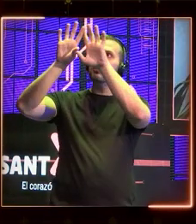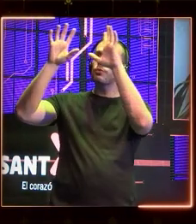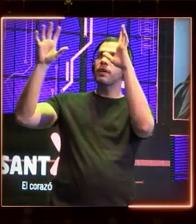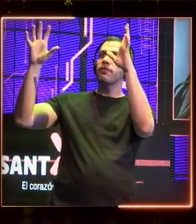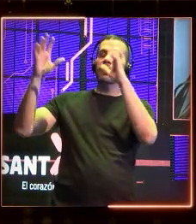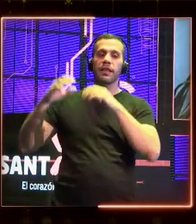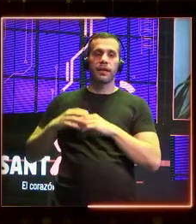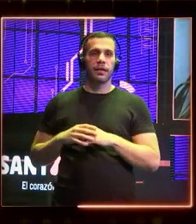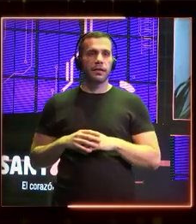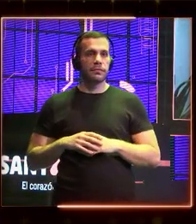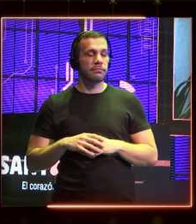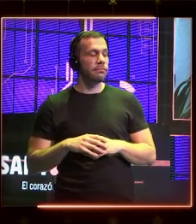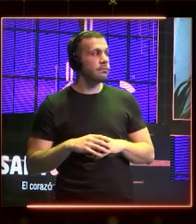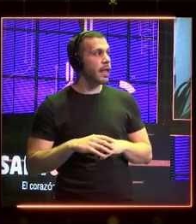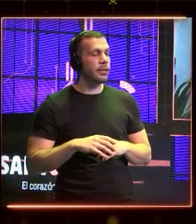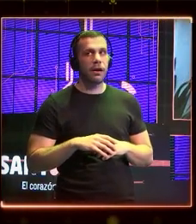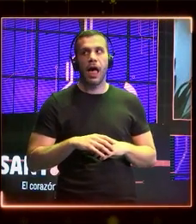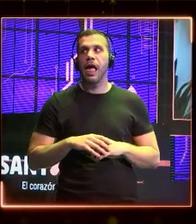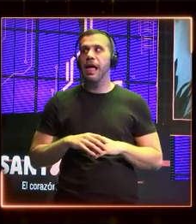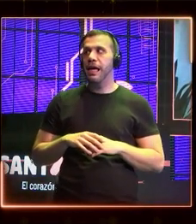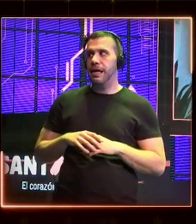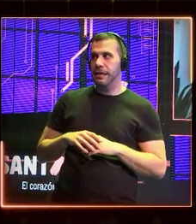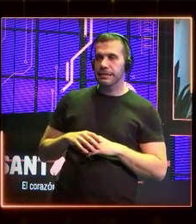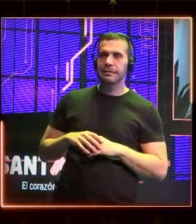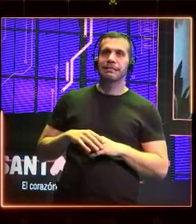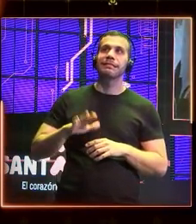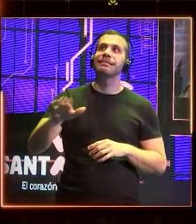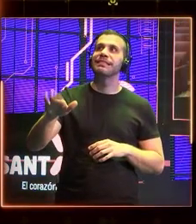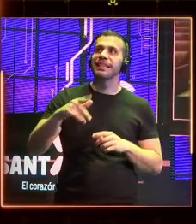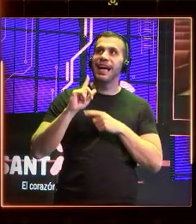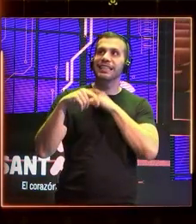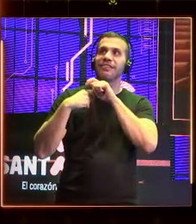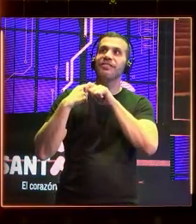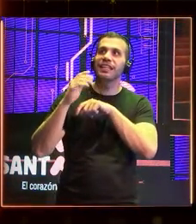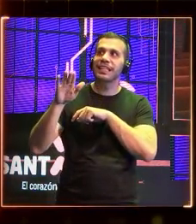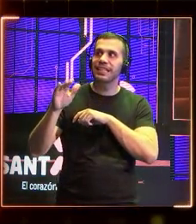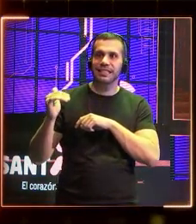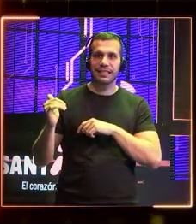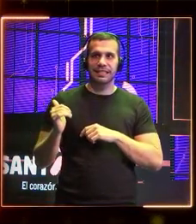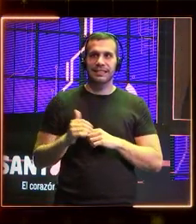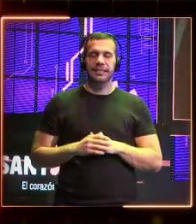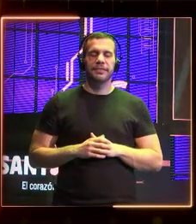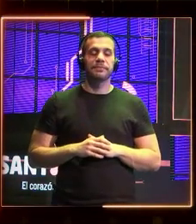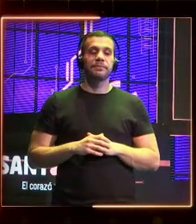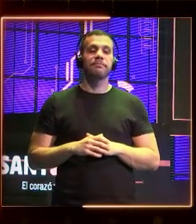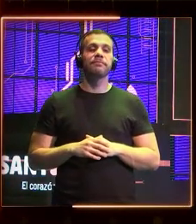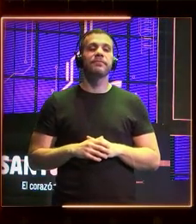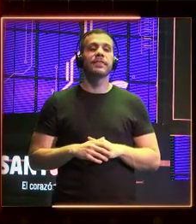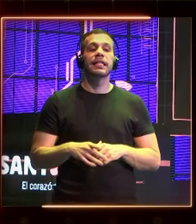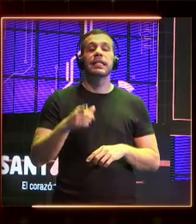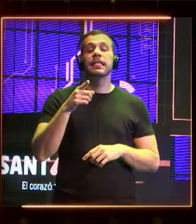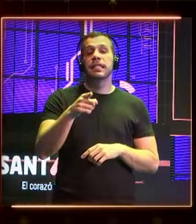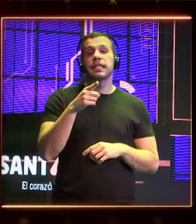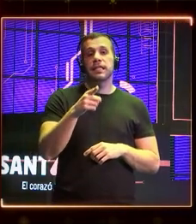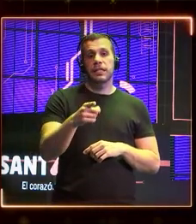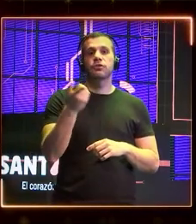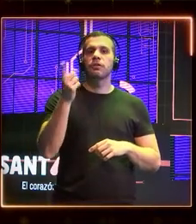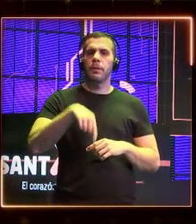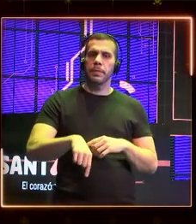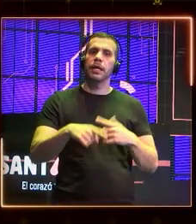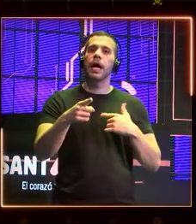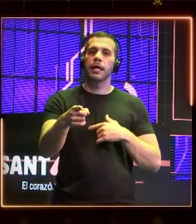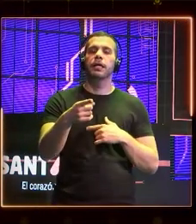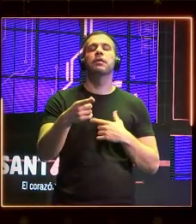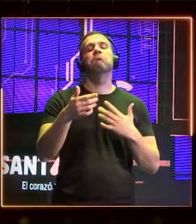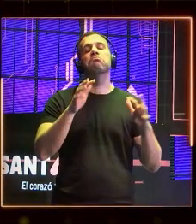azafata también hice una cosa muy chula Eh bueno Estos son usos y es preparar esta presentación en el Steve Jobs theater